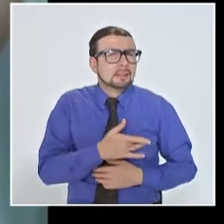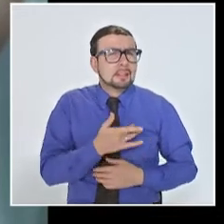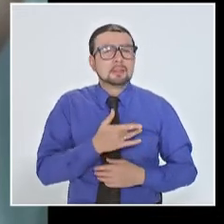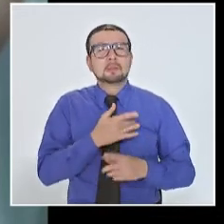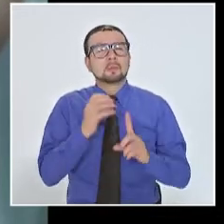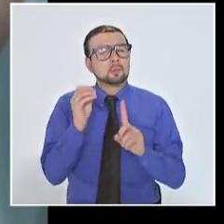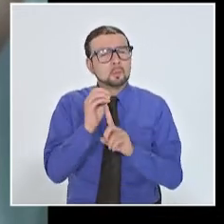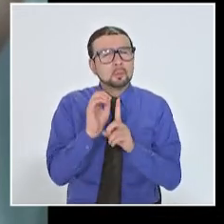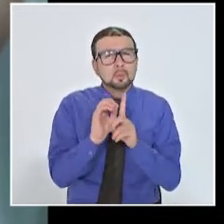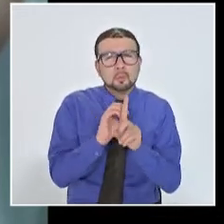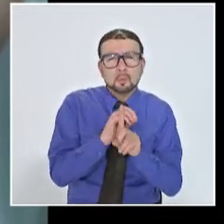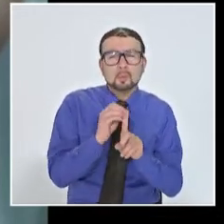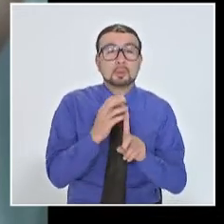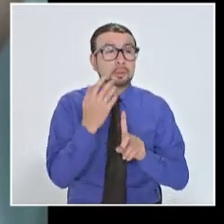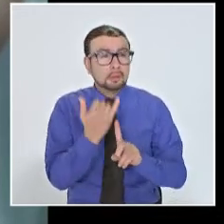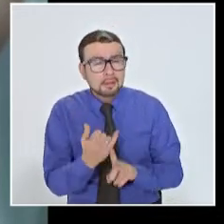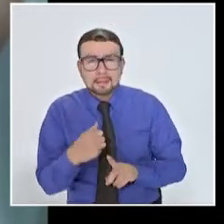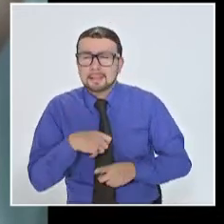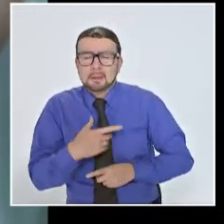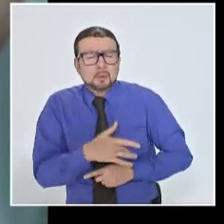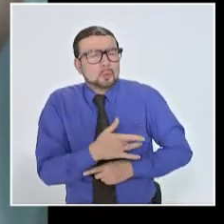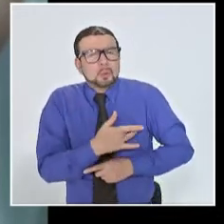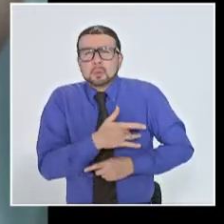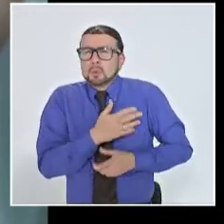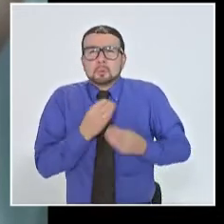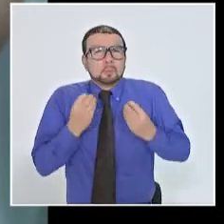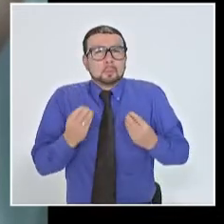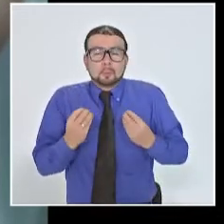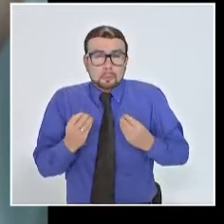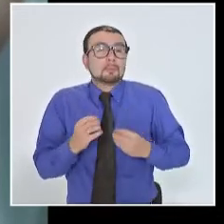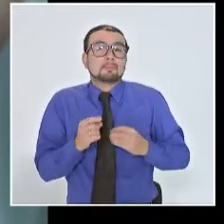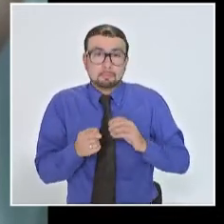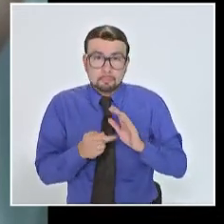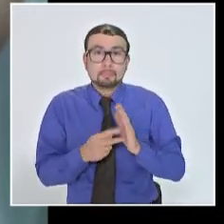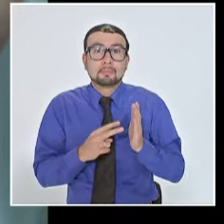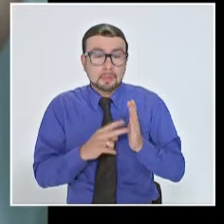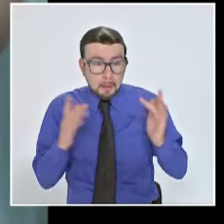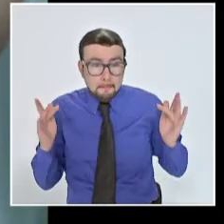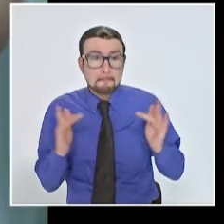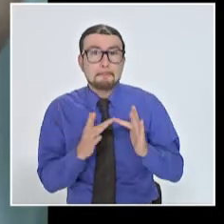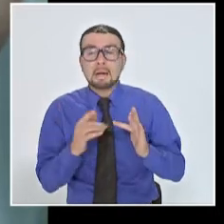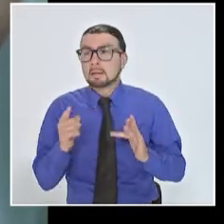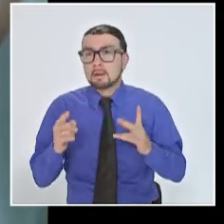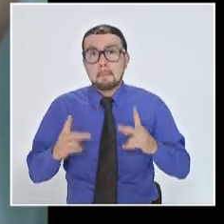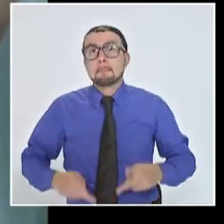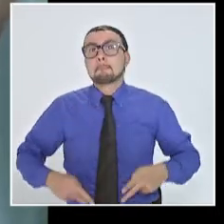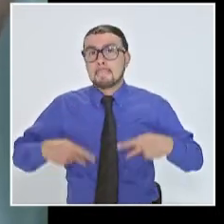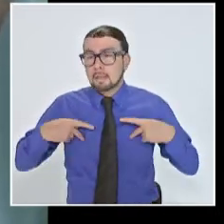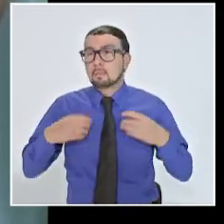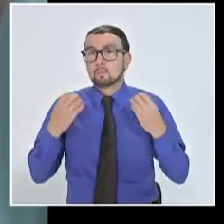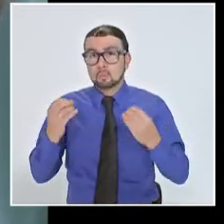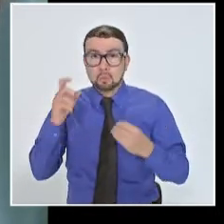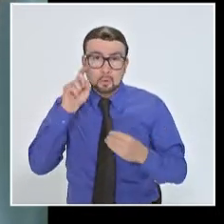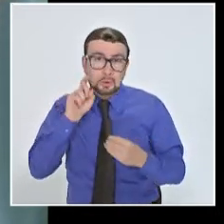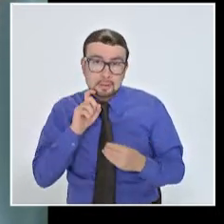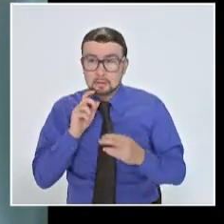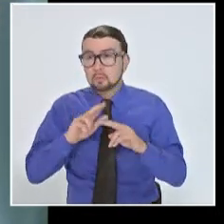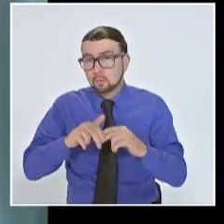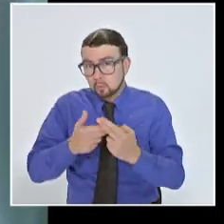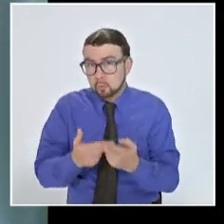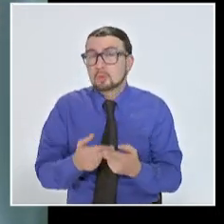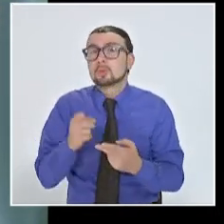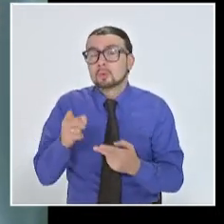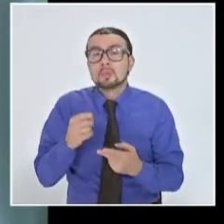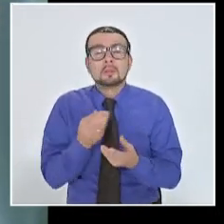tiene muchas terminaciones nerviosas. Por eso es que hace parte de la vida sexual de muchas parejas. Y